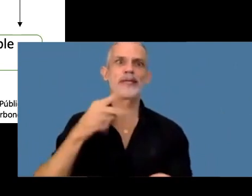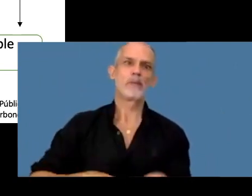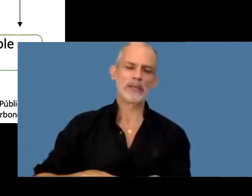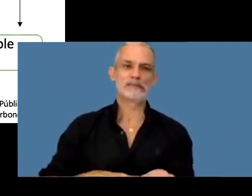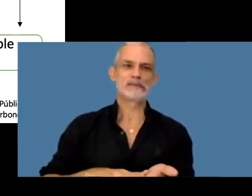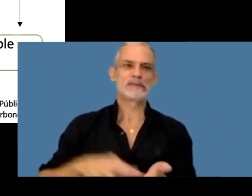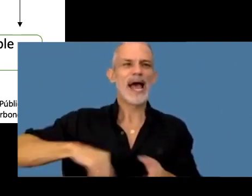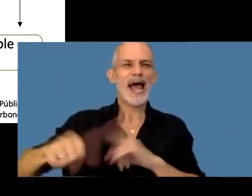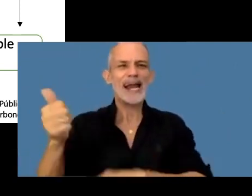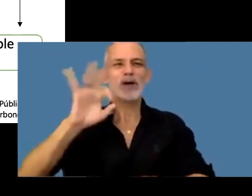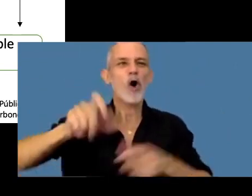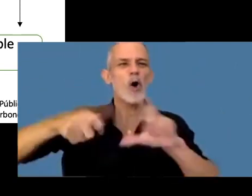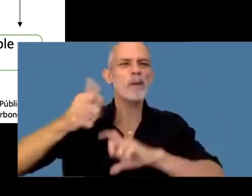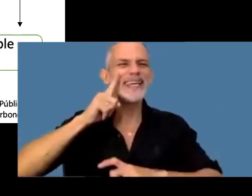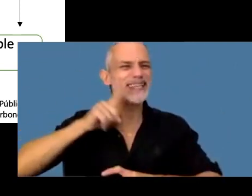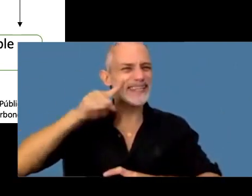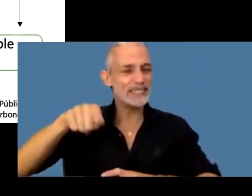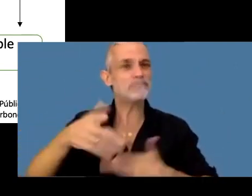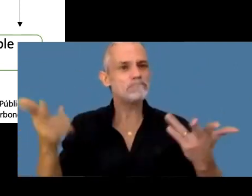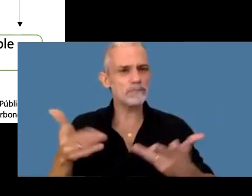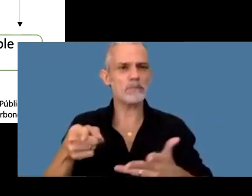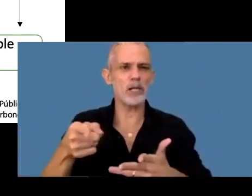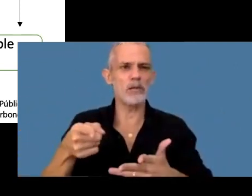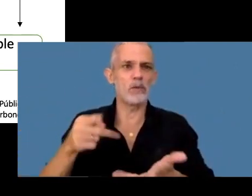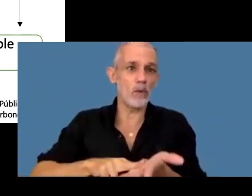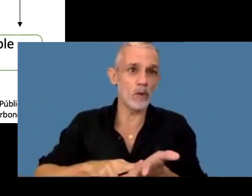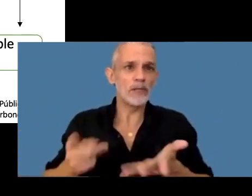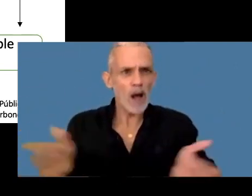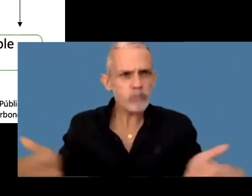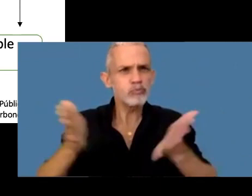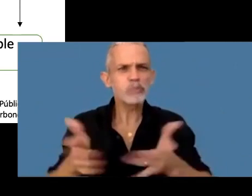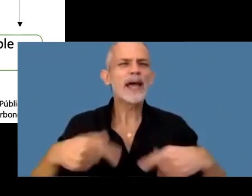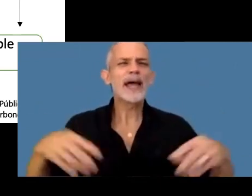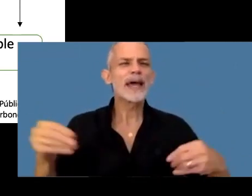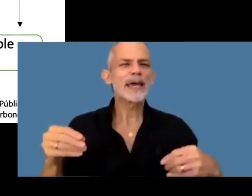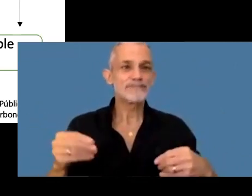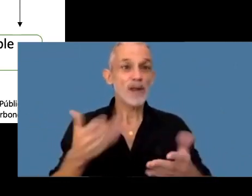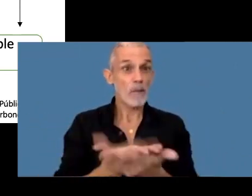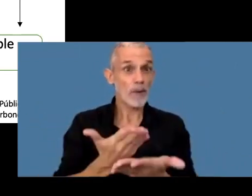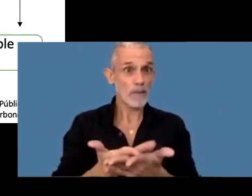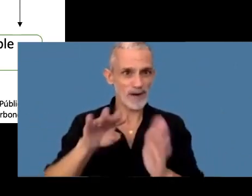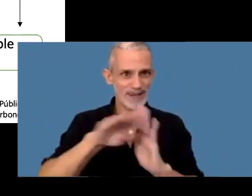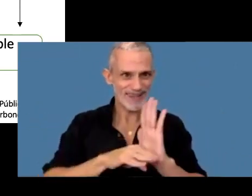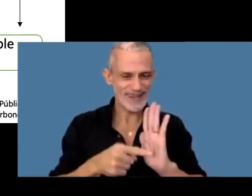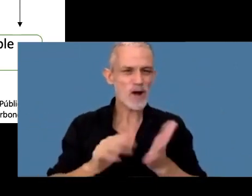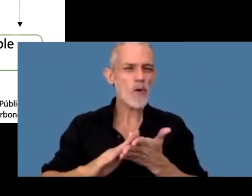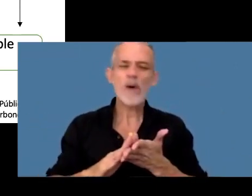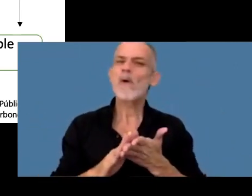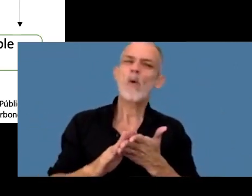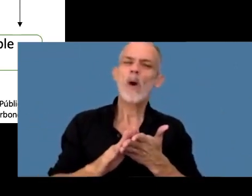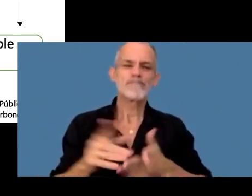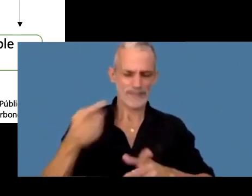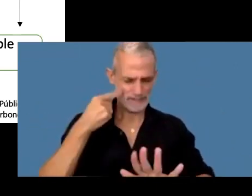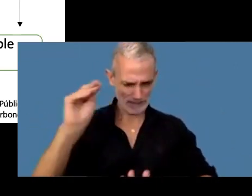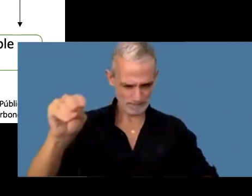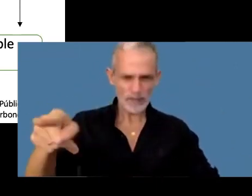la transferencia de inmuebles. ¿Y qué es lo que está prometiendo? ¿Qué es lo que está proponiendo la norma? Me dice, mire, señor, si usted tiene un